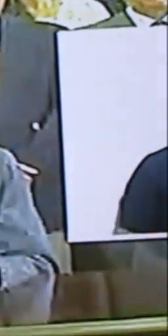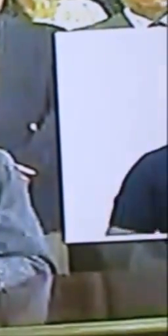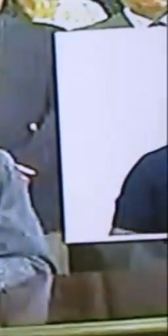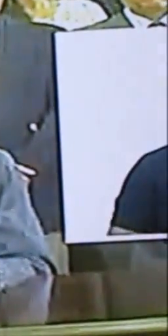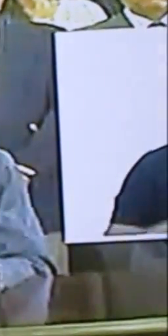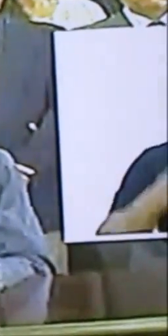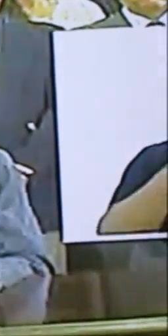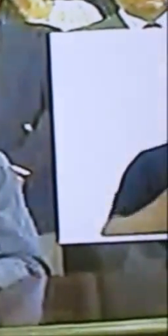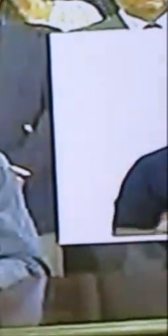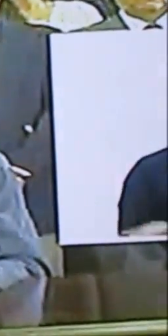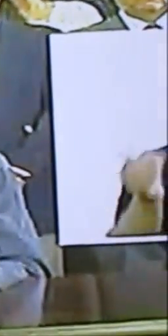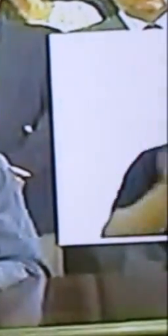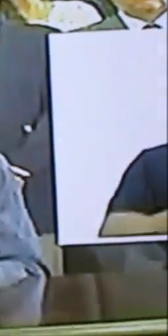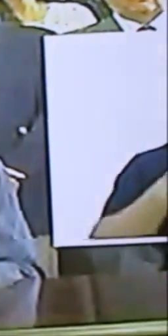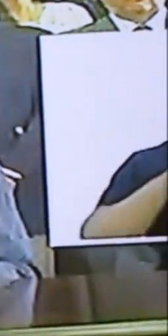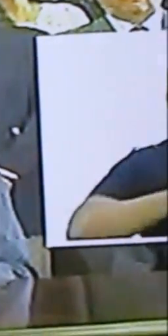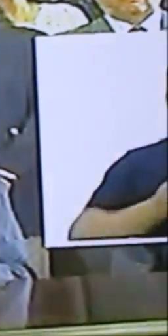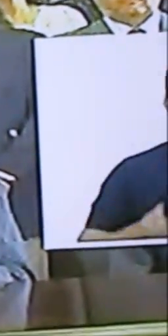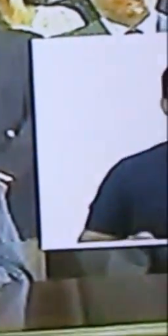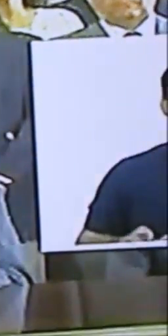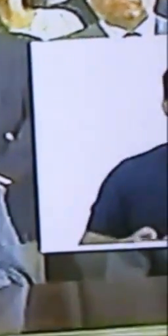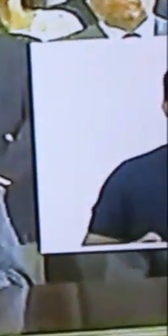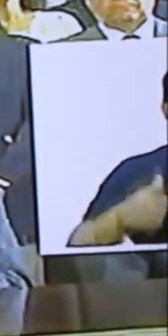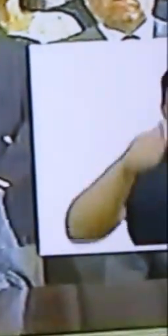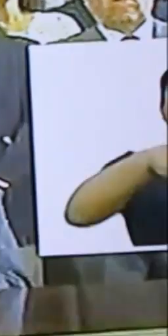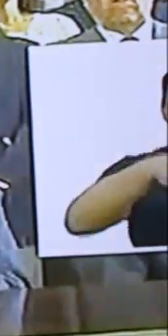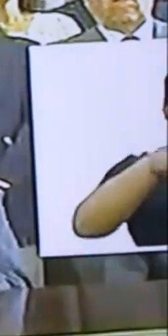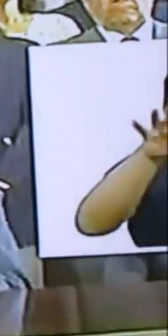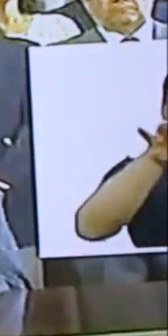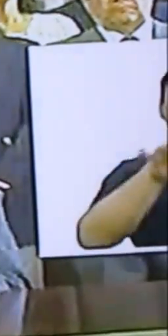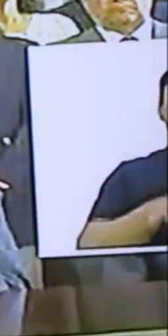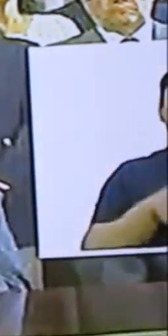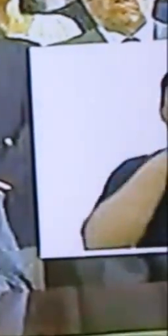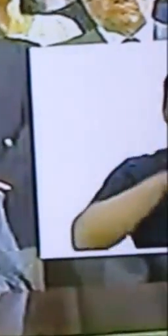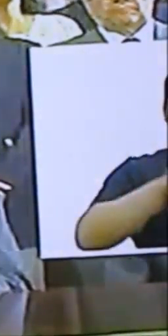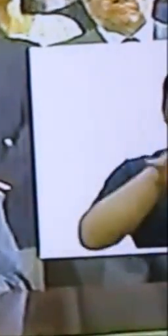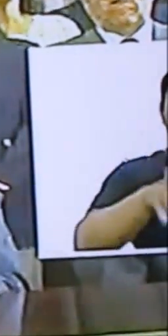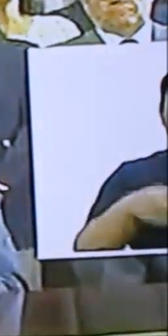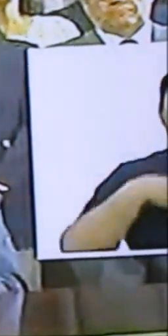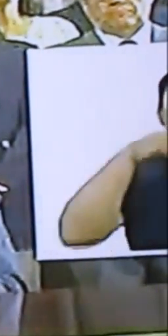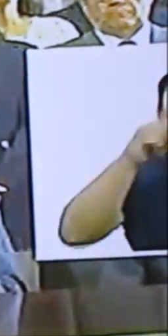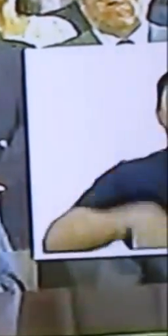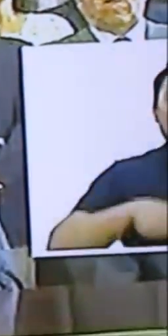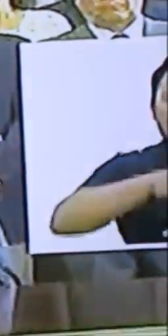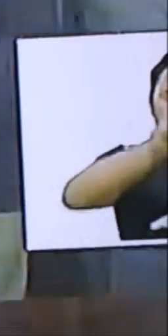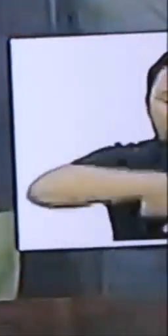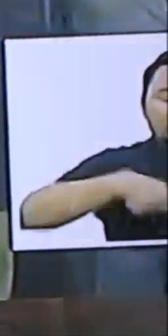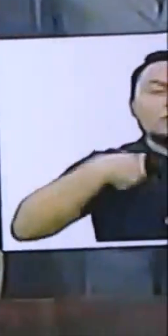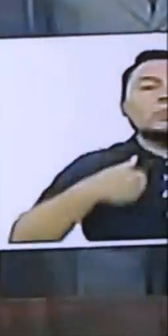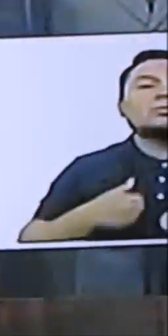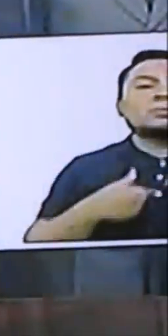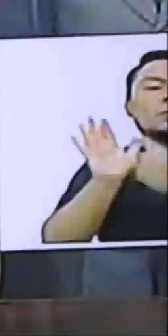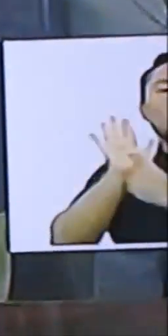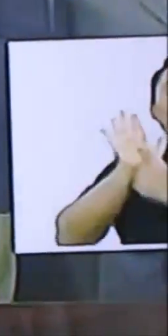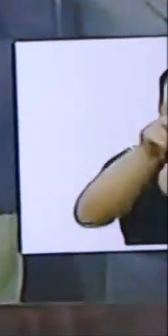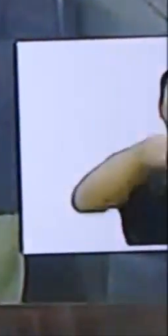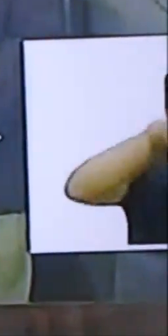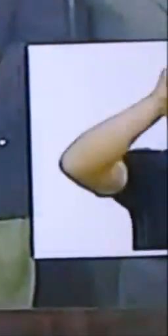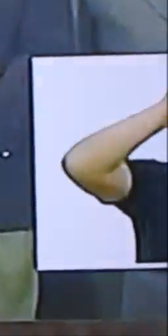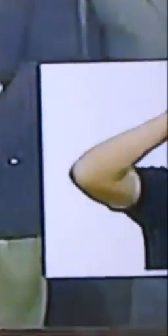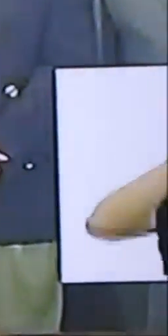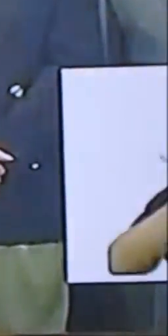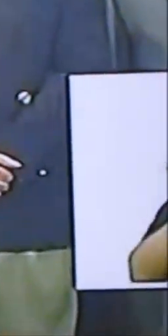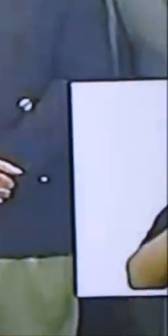Remito al Congreso el original de esta carta que estoy transmitiendo al Perú,